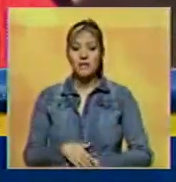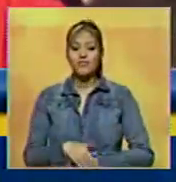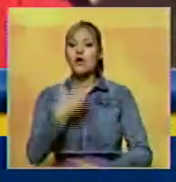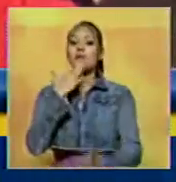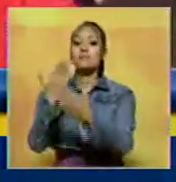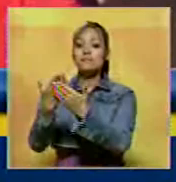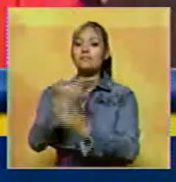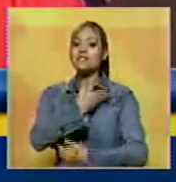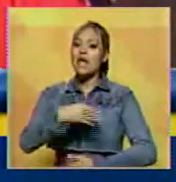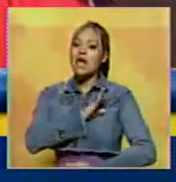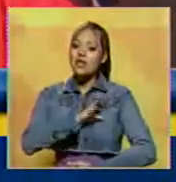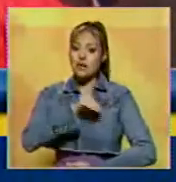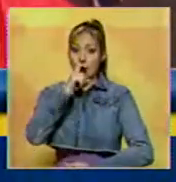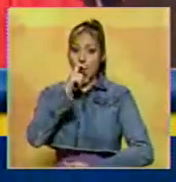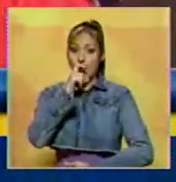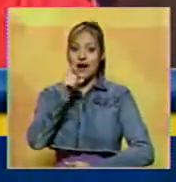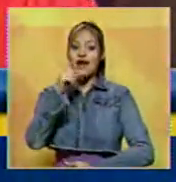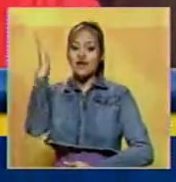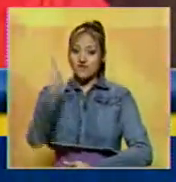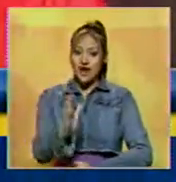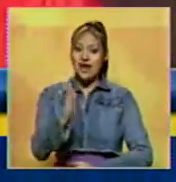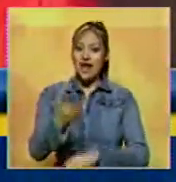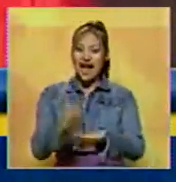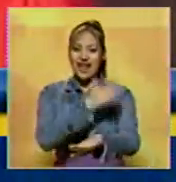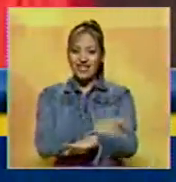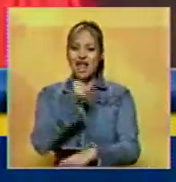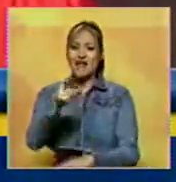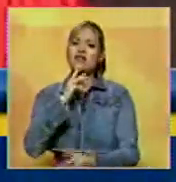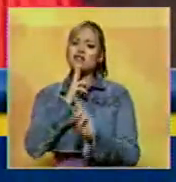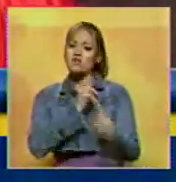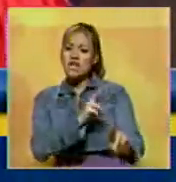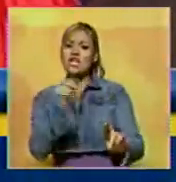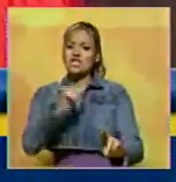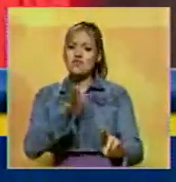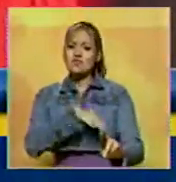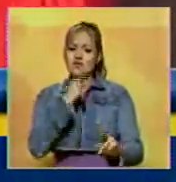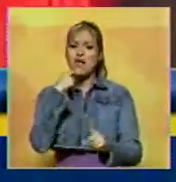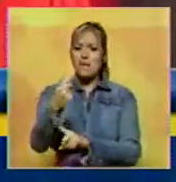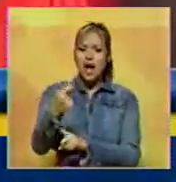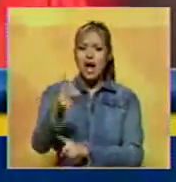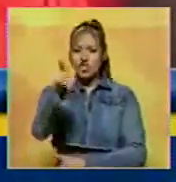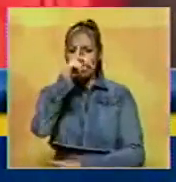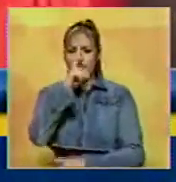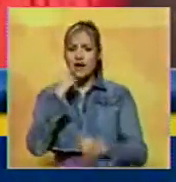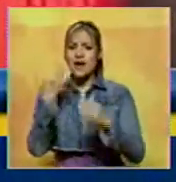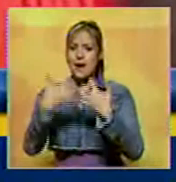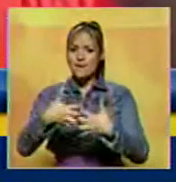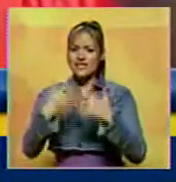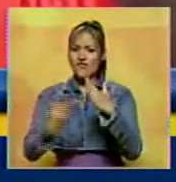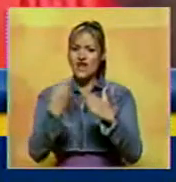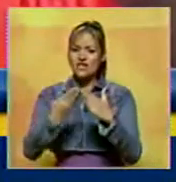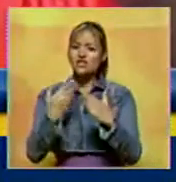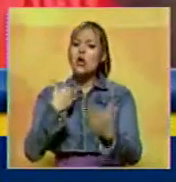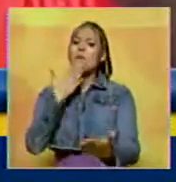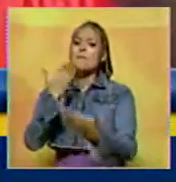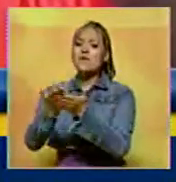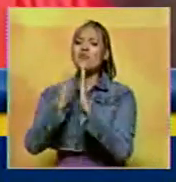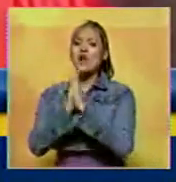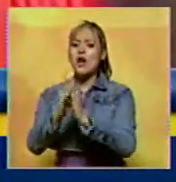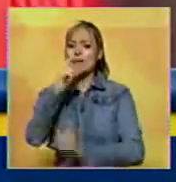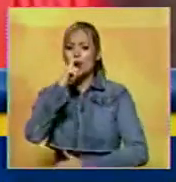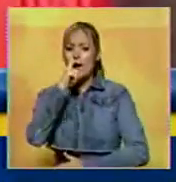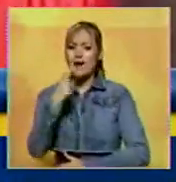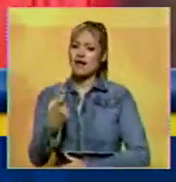presidente Nicolás Maduro, que cuando vino a CBG al CASA, él manifestó de que se podían subsidiar por 2 años las empresas básicas. Le vamos a pedir, señor presidente,